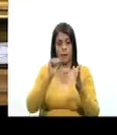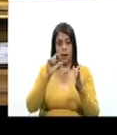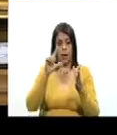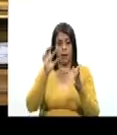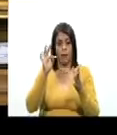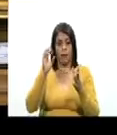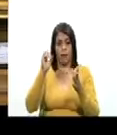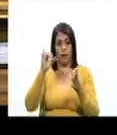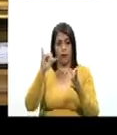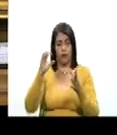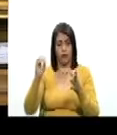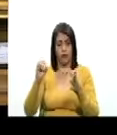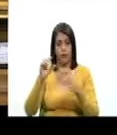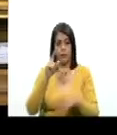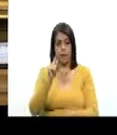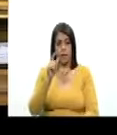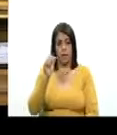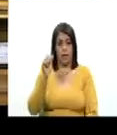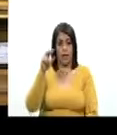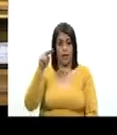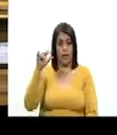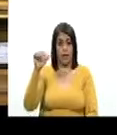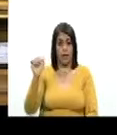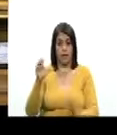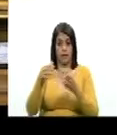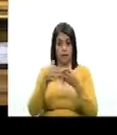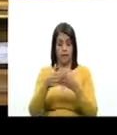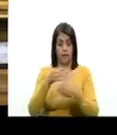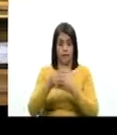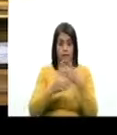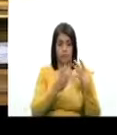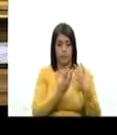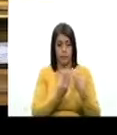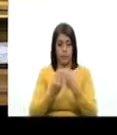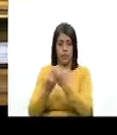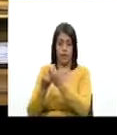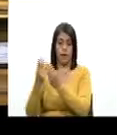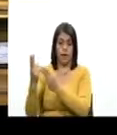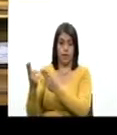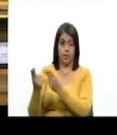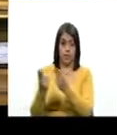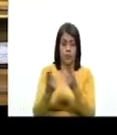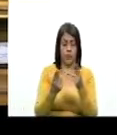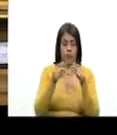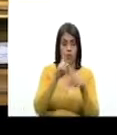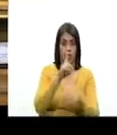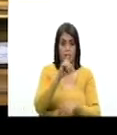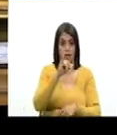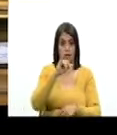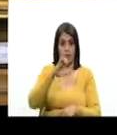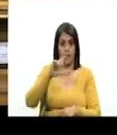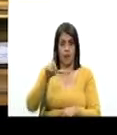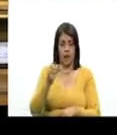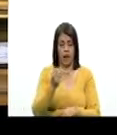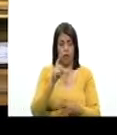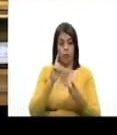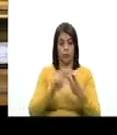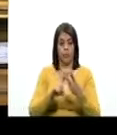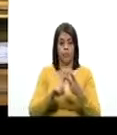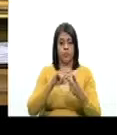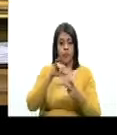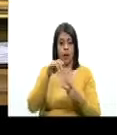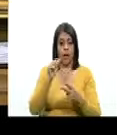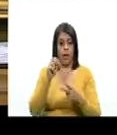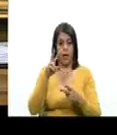Campos y la diputada Tania Díaz para que se sirvan a acompañar a nuestros invitados Diego Omar Suárez Michelo y